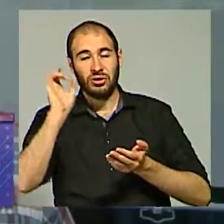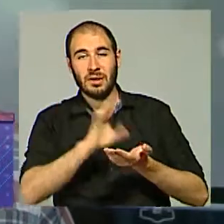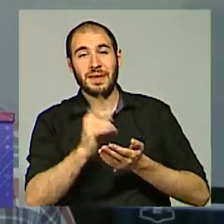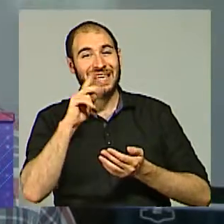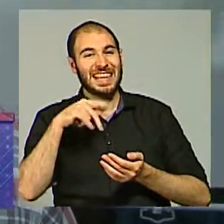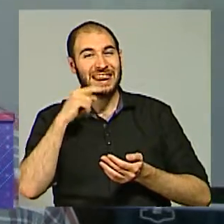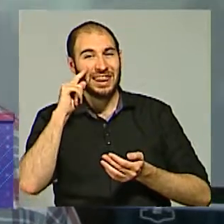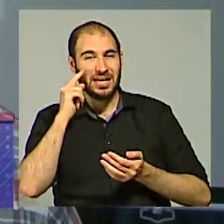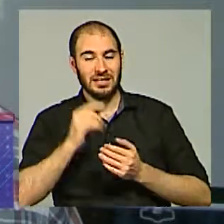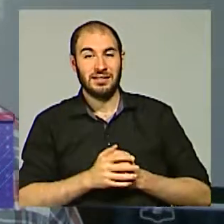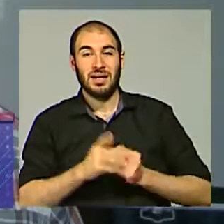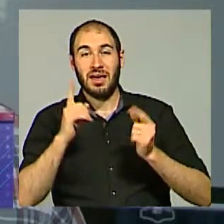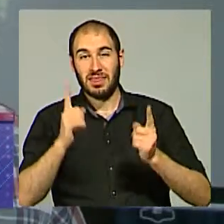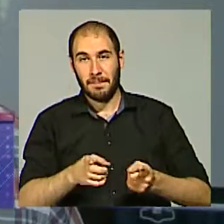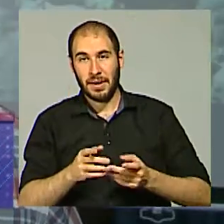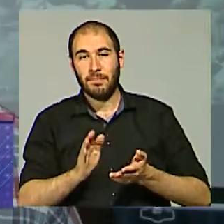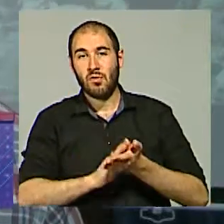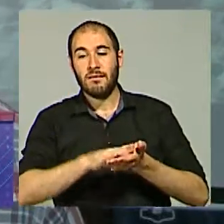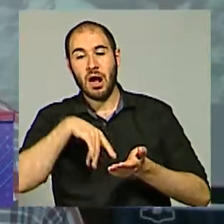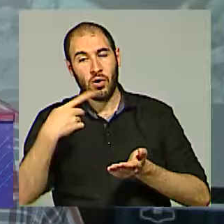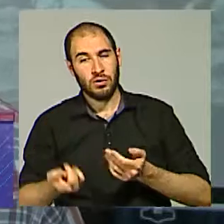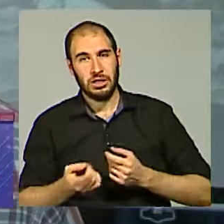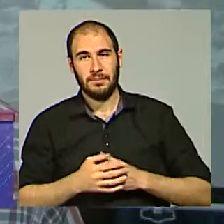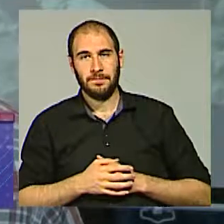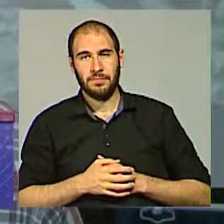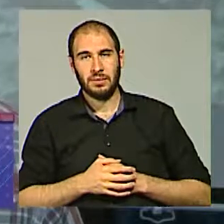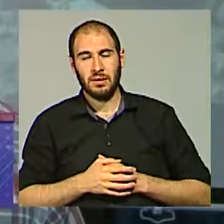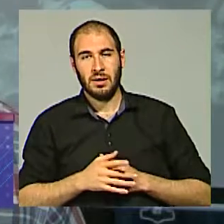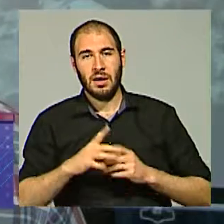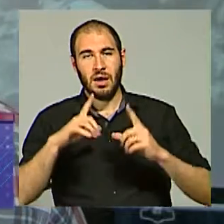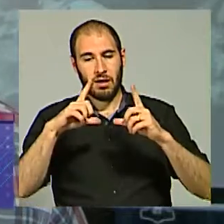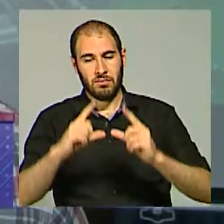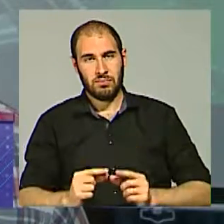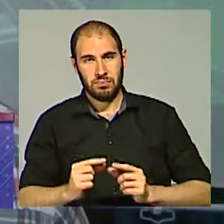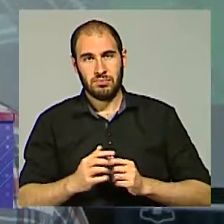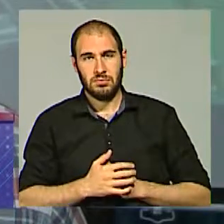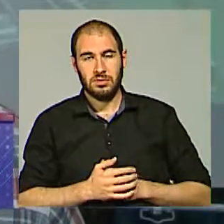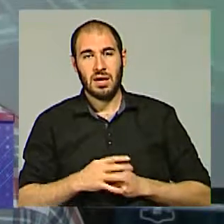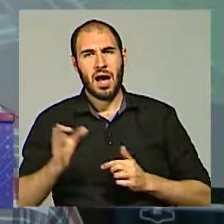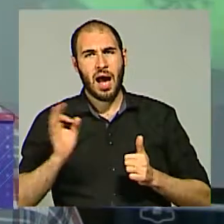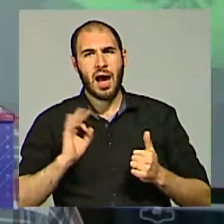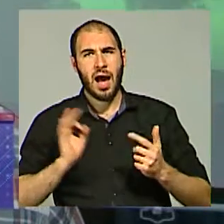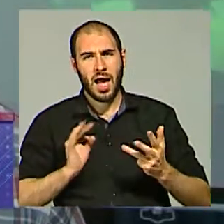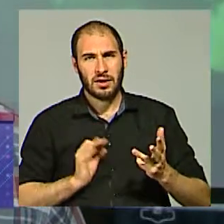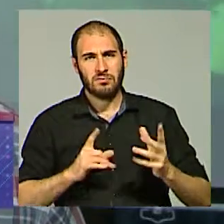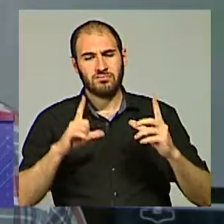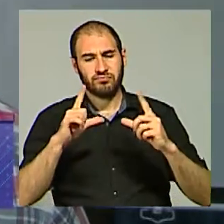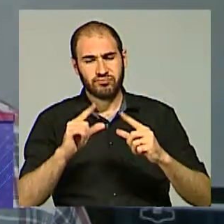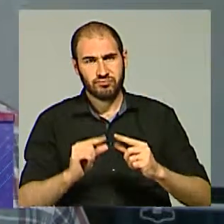inti prueba de ello es la reducción de todos los años